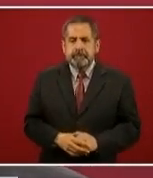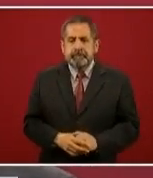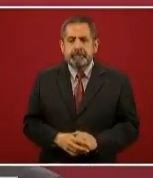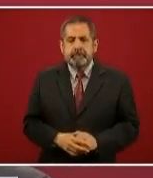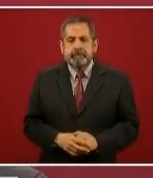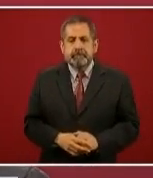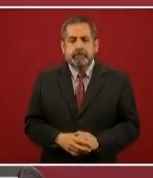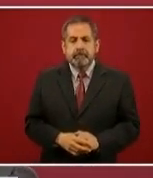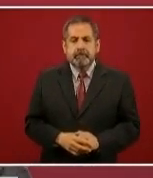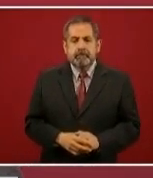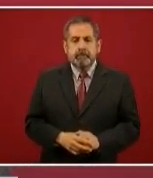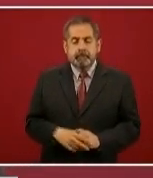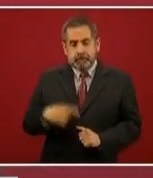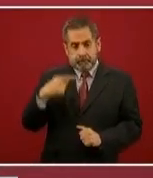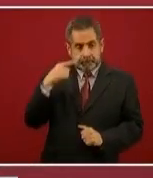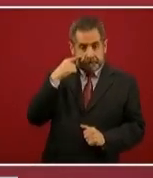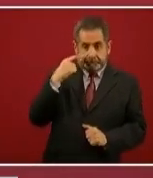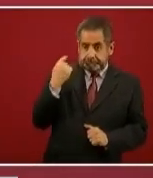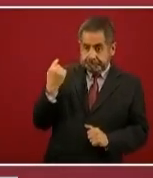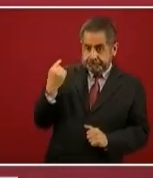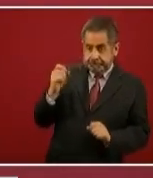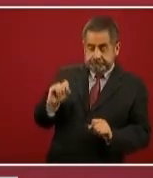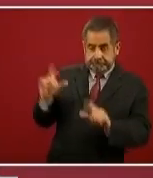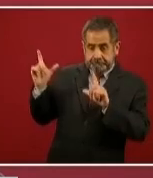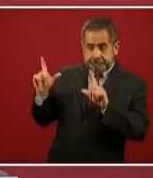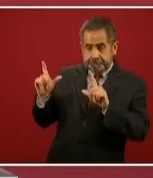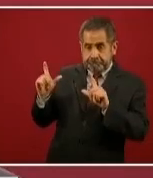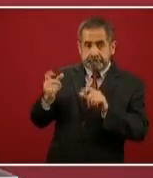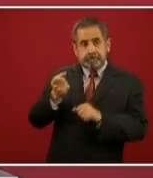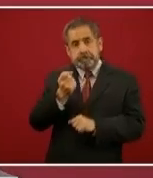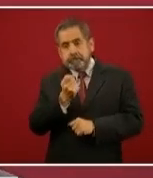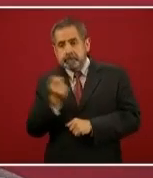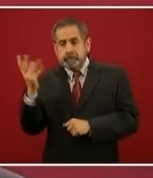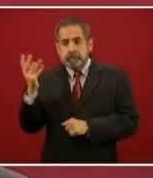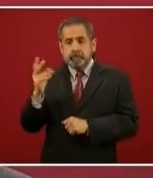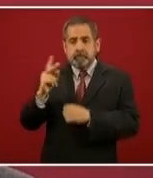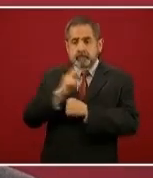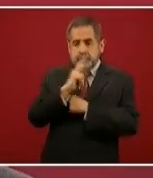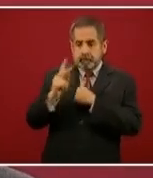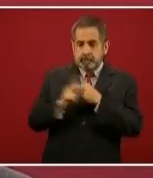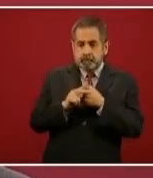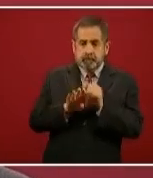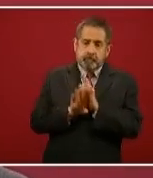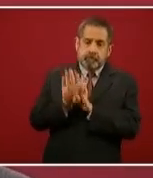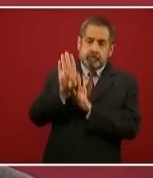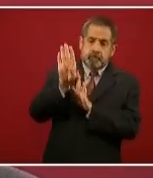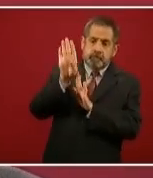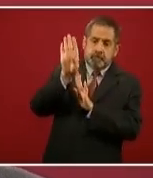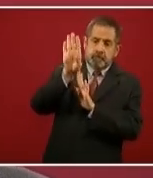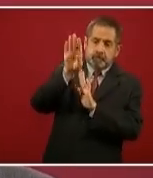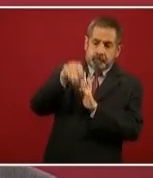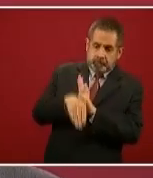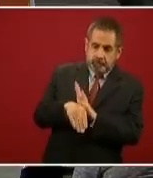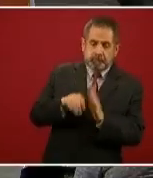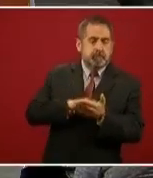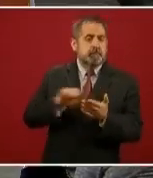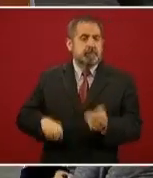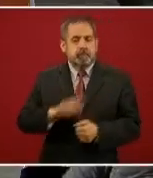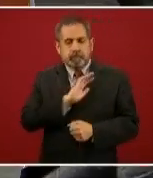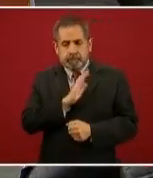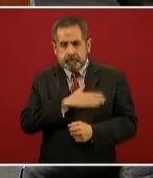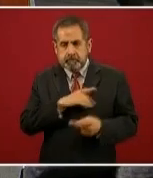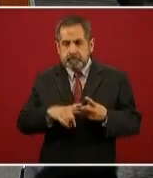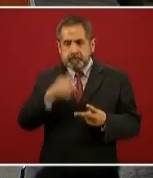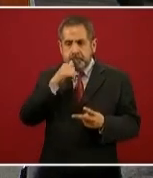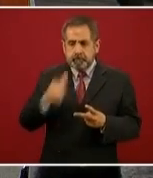gráfica lo que se muestran son curvas epidémicas de algunos de los países que al momento han sido más afectados: España,